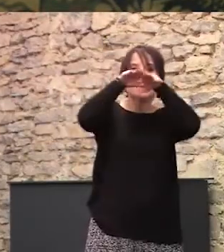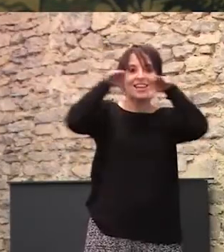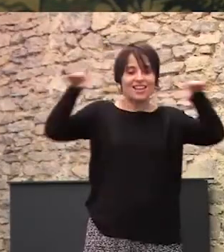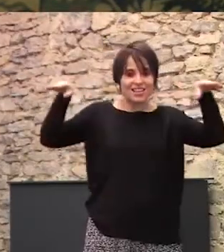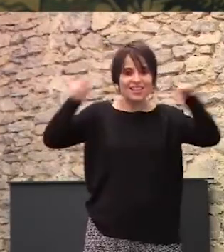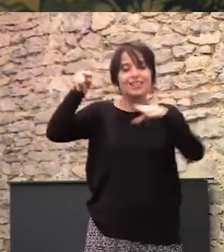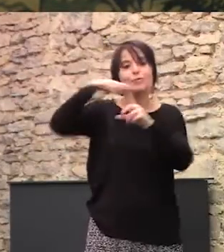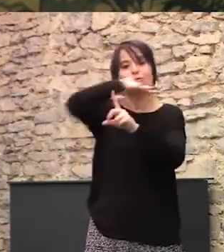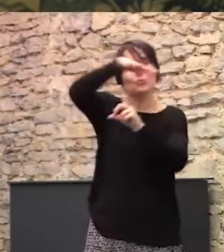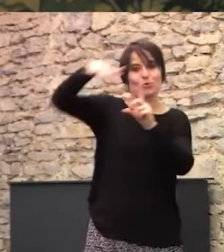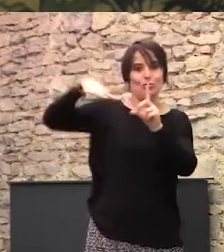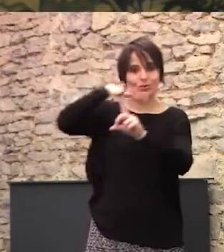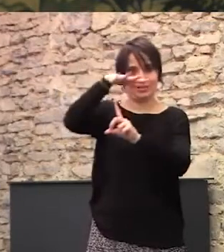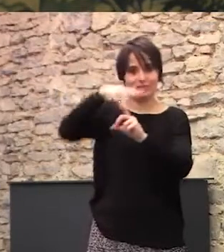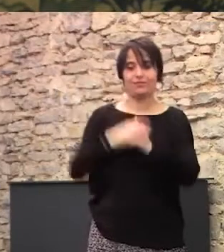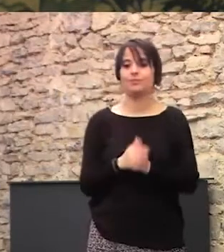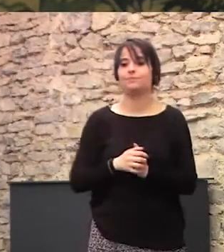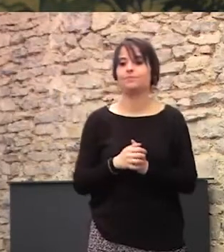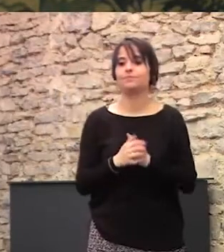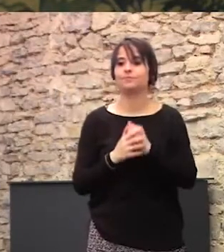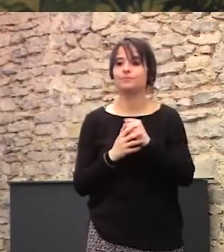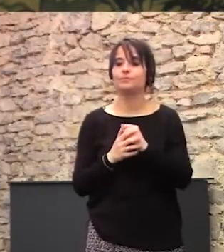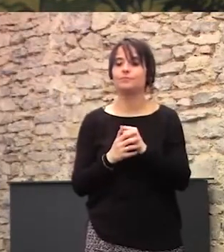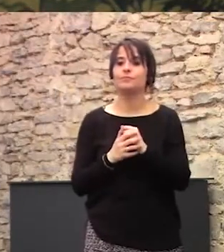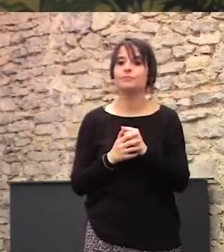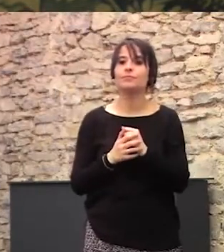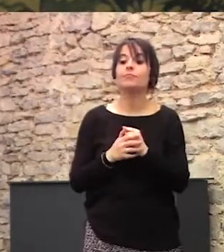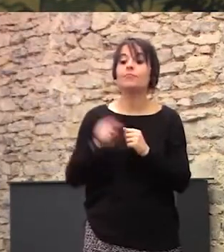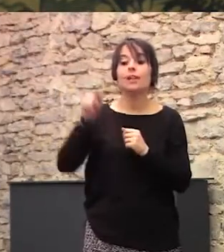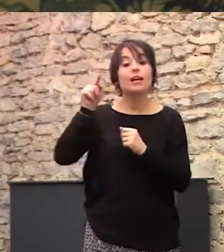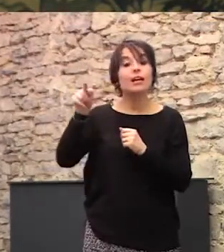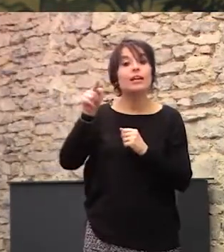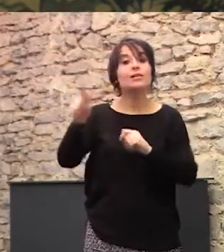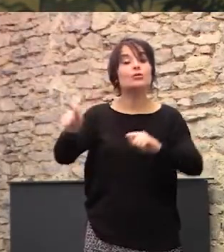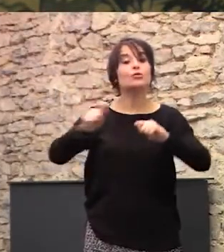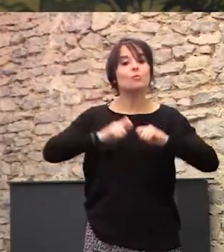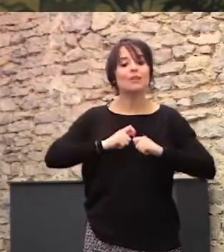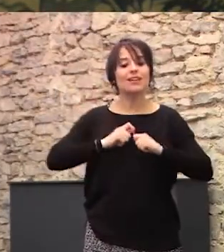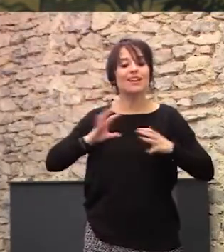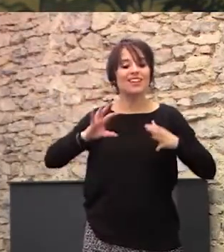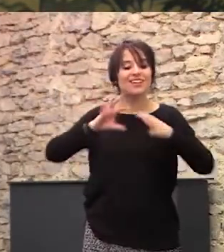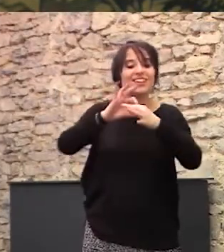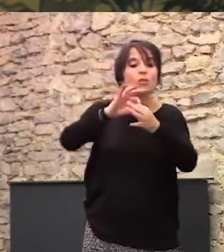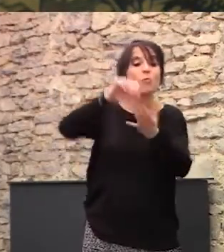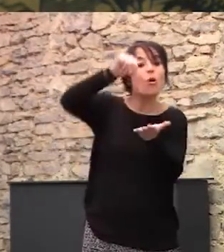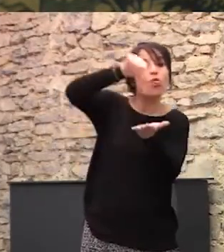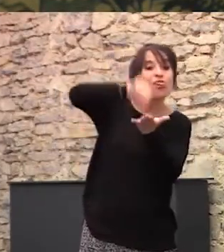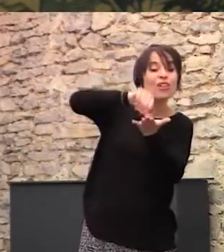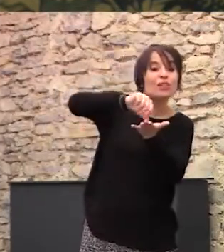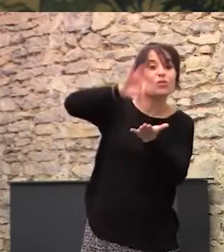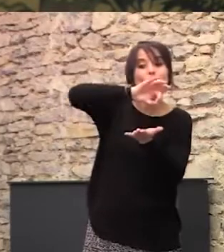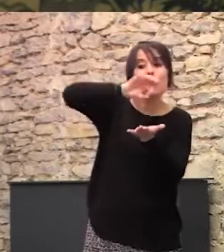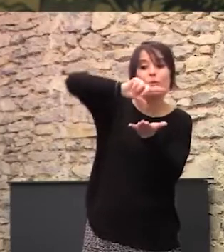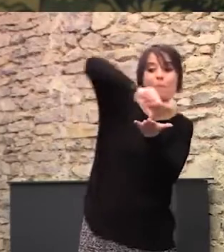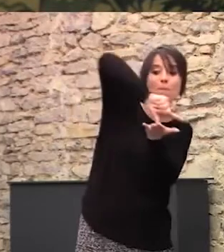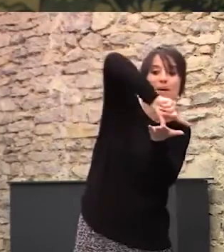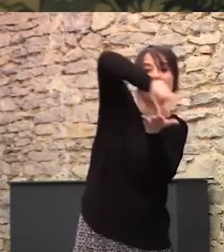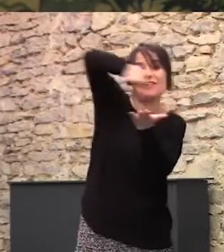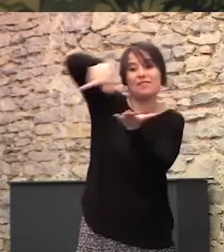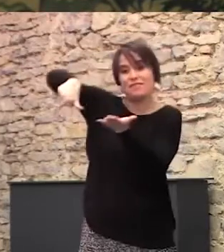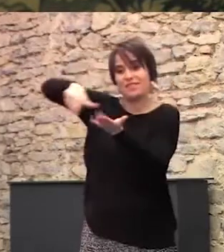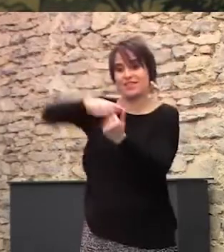ese contexto. Y esto me lleva a la relación de centro-periferia. De hecho, el título